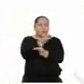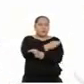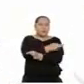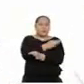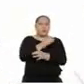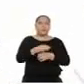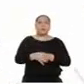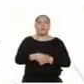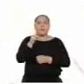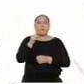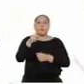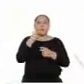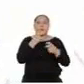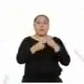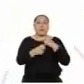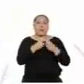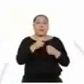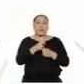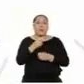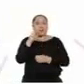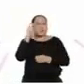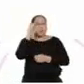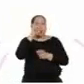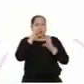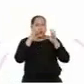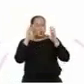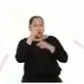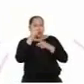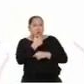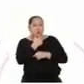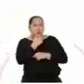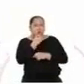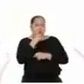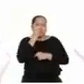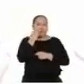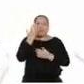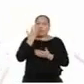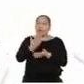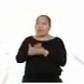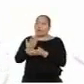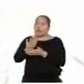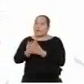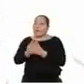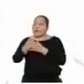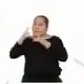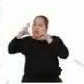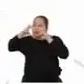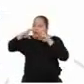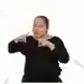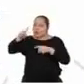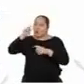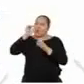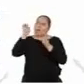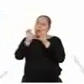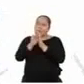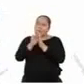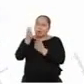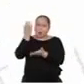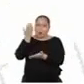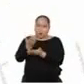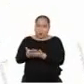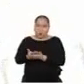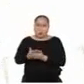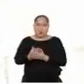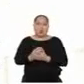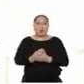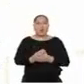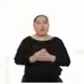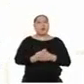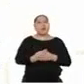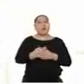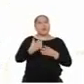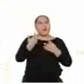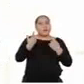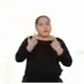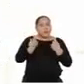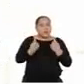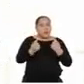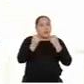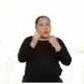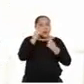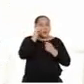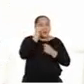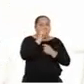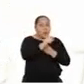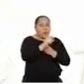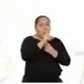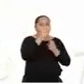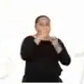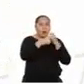Si el problema es abstracto, pruebe a examinar un ejemplo concreto. Y por último, intenta abordar primero un problema